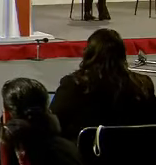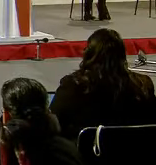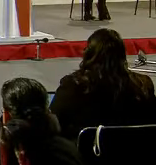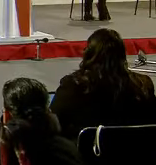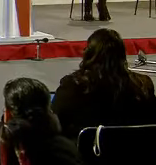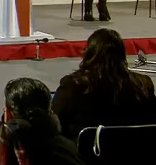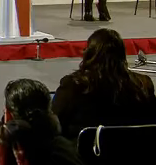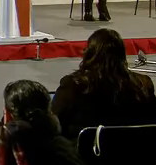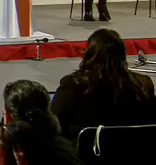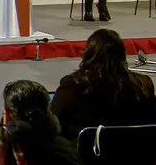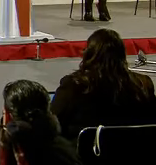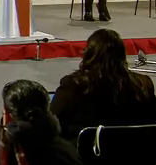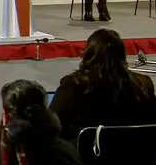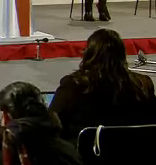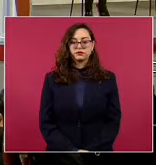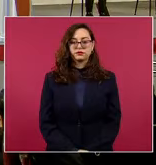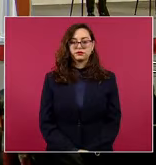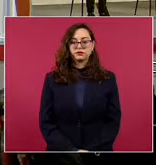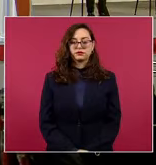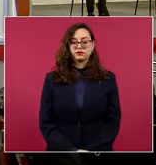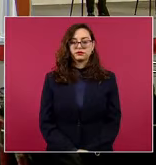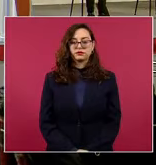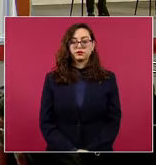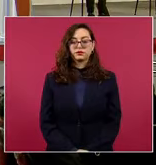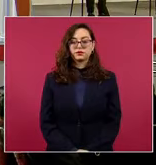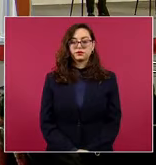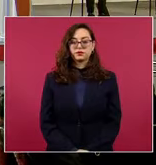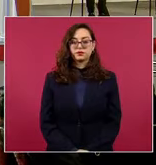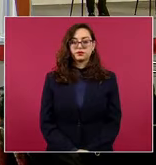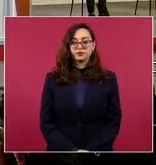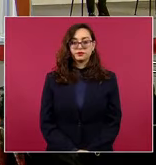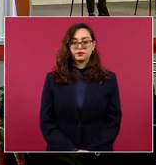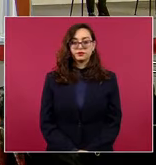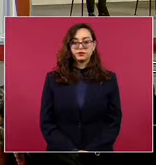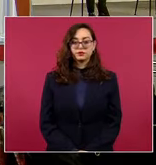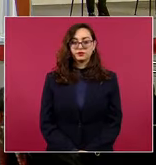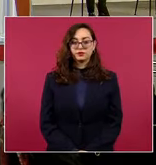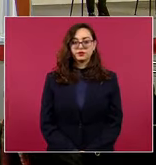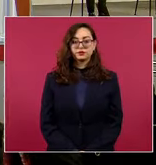favor. En erradicación, adelante.